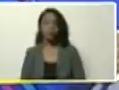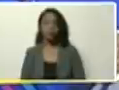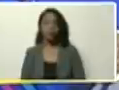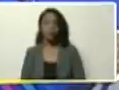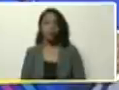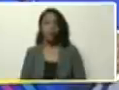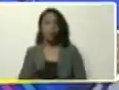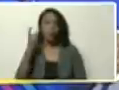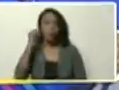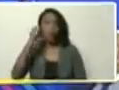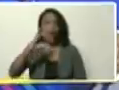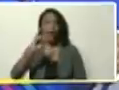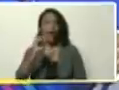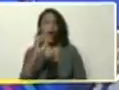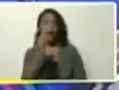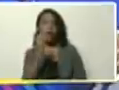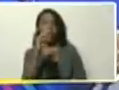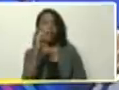Karina Carpio, ayer.